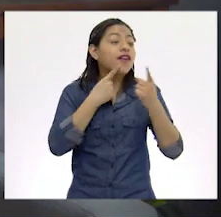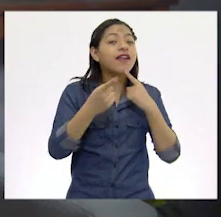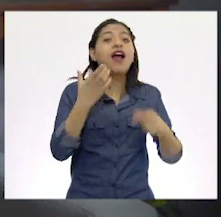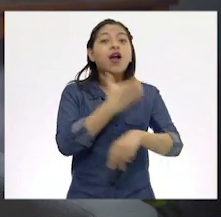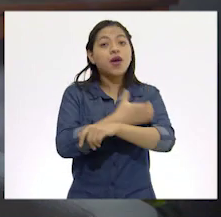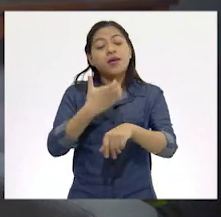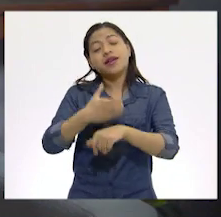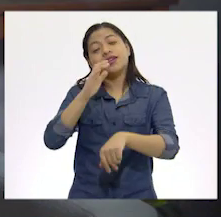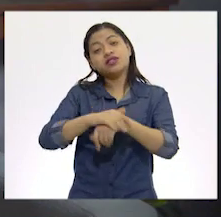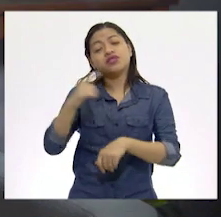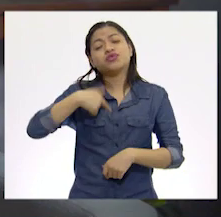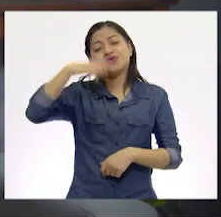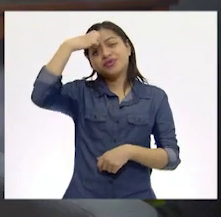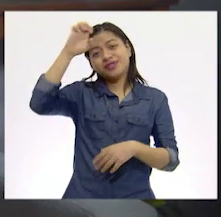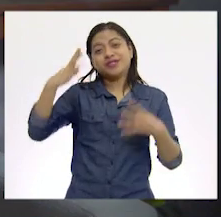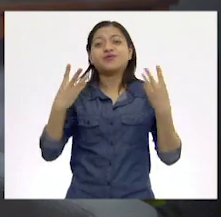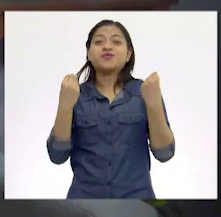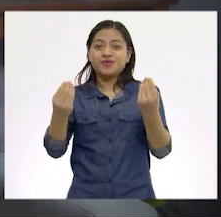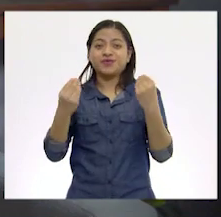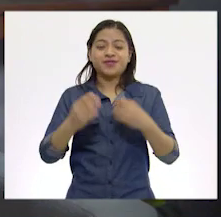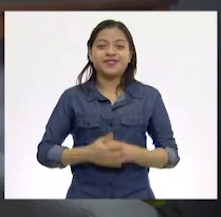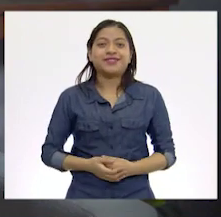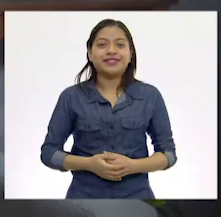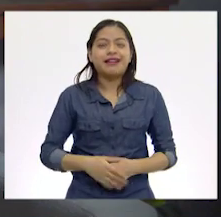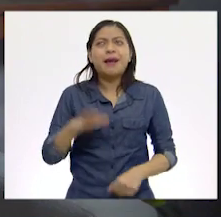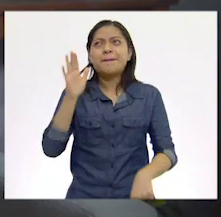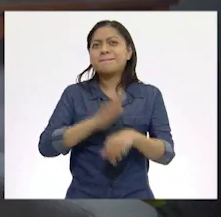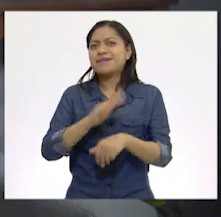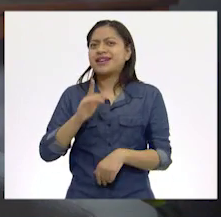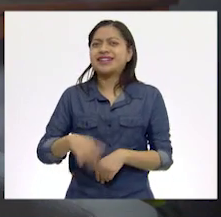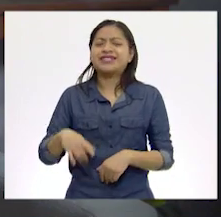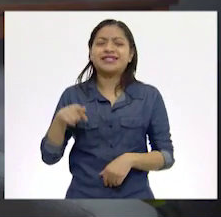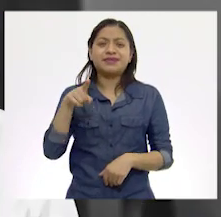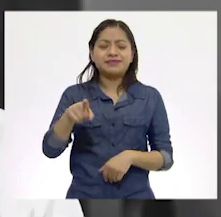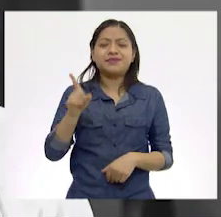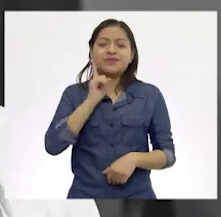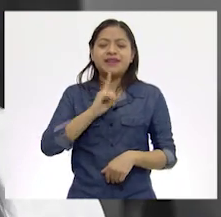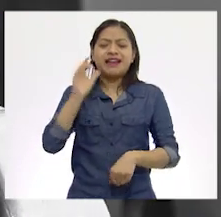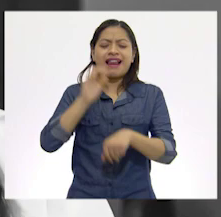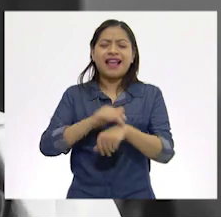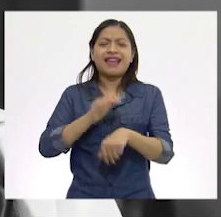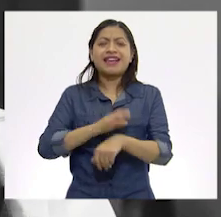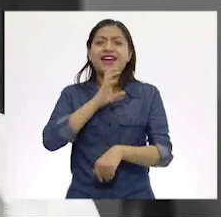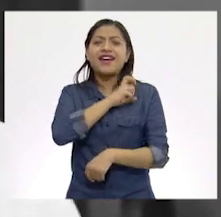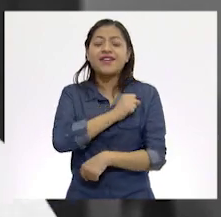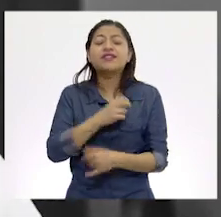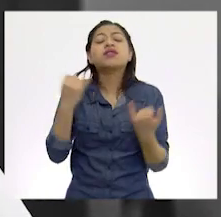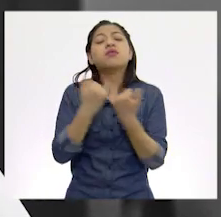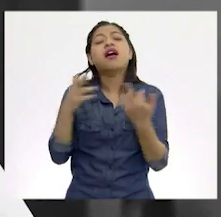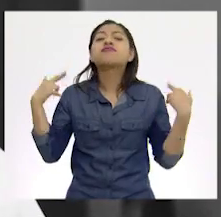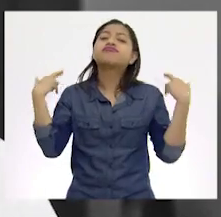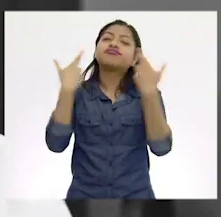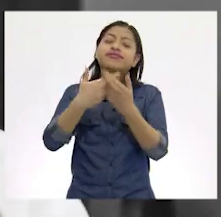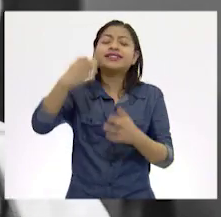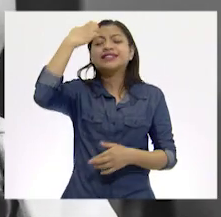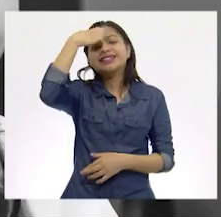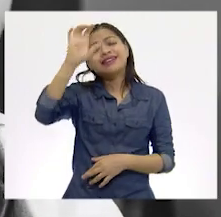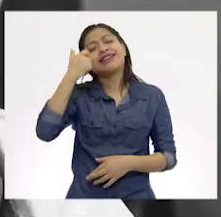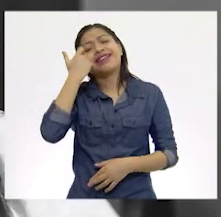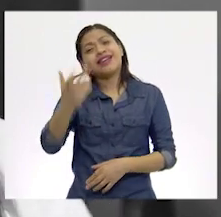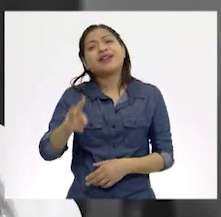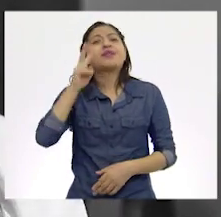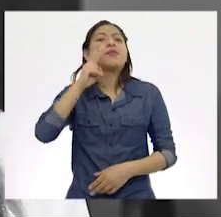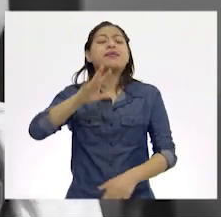Los extraño muchísimo, y más a mi mejor amiga Milly Aileen. ¡Profe, lo extraño! ¡Ya lo